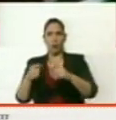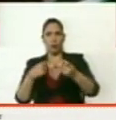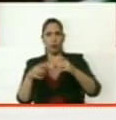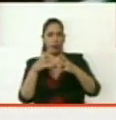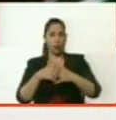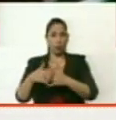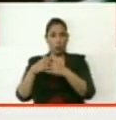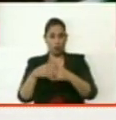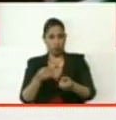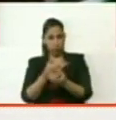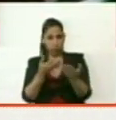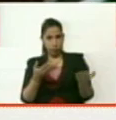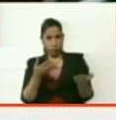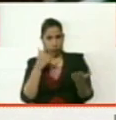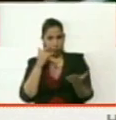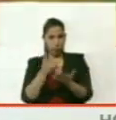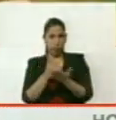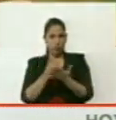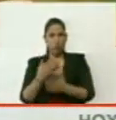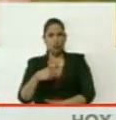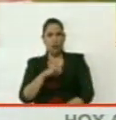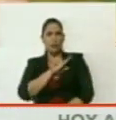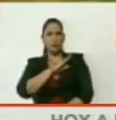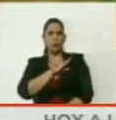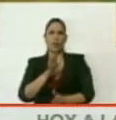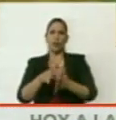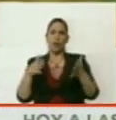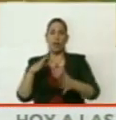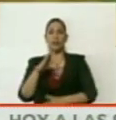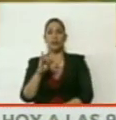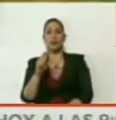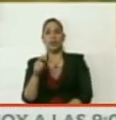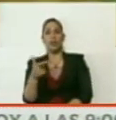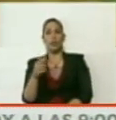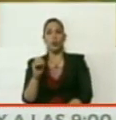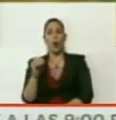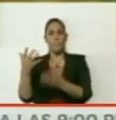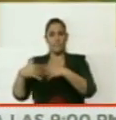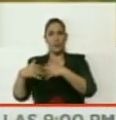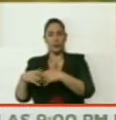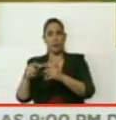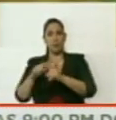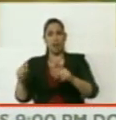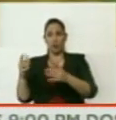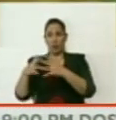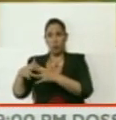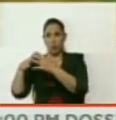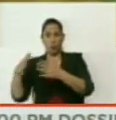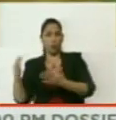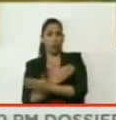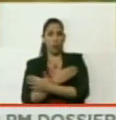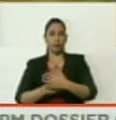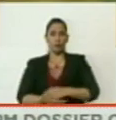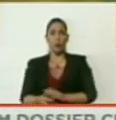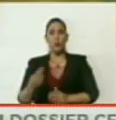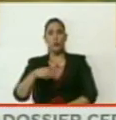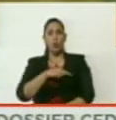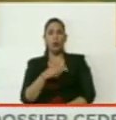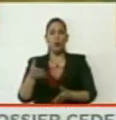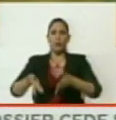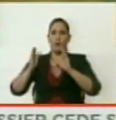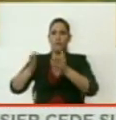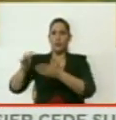ahí está, nuestra gran propiedad en Estados Unidos era Citgo, se la robaron. Nuestros edificios y sedes diplomáticas se la